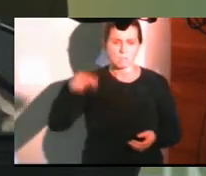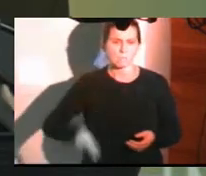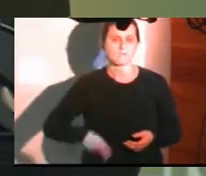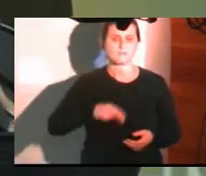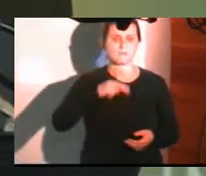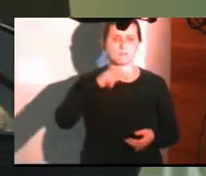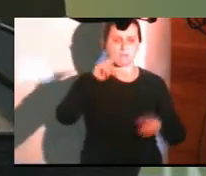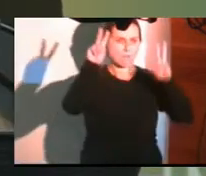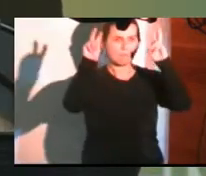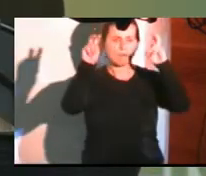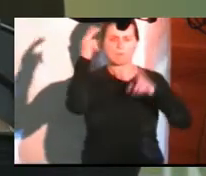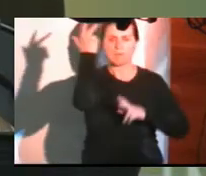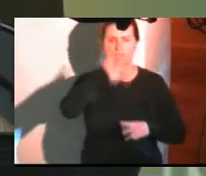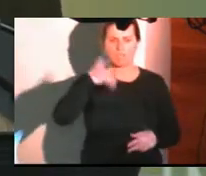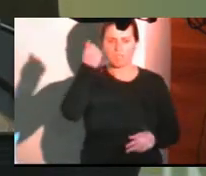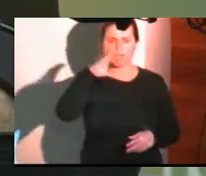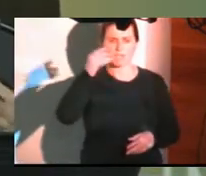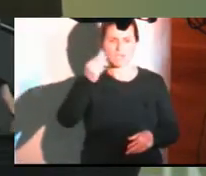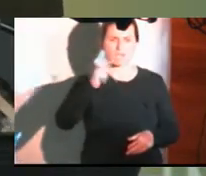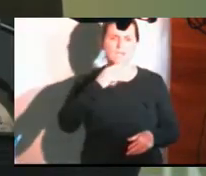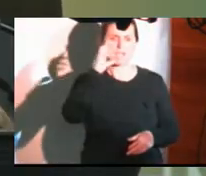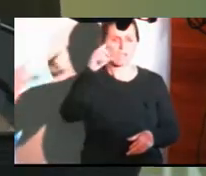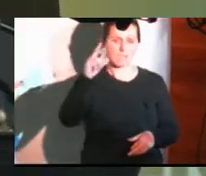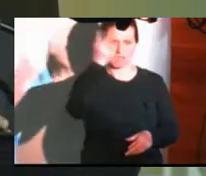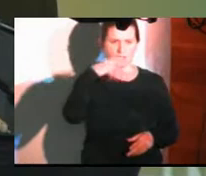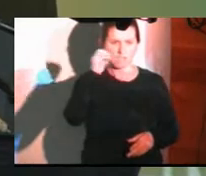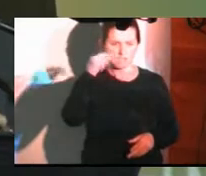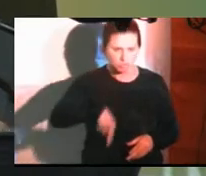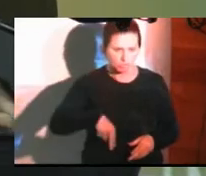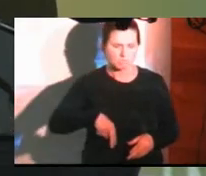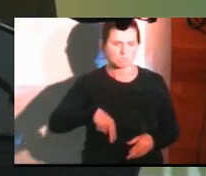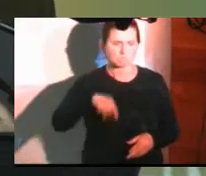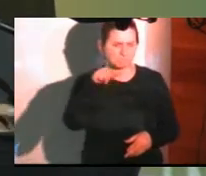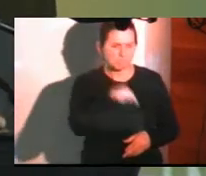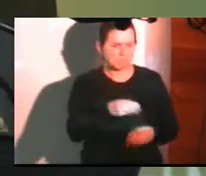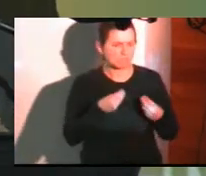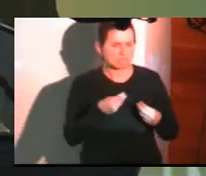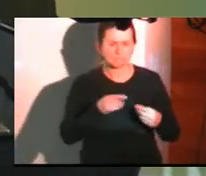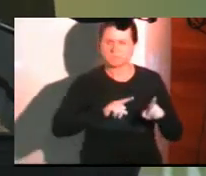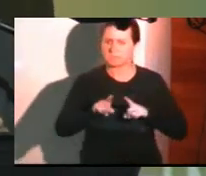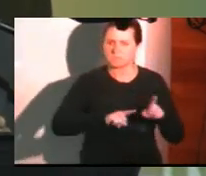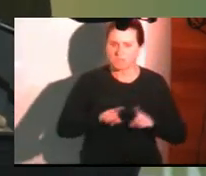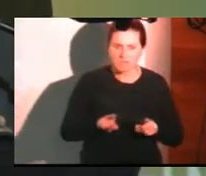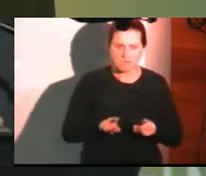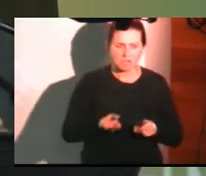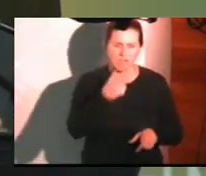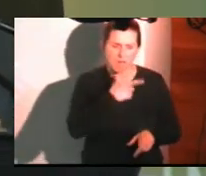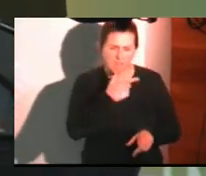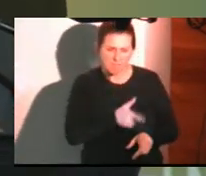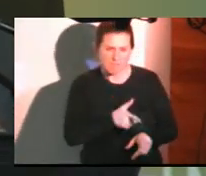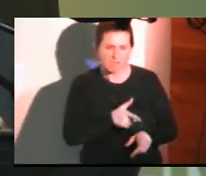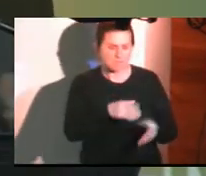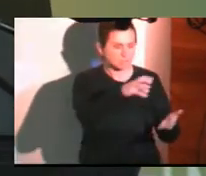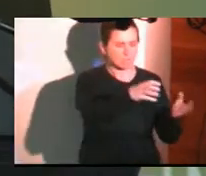36 horas, como vieron en la presentación, 17 equipos de jóvenes y profesionales de la provincia de Neuquén,